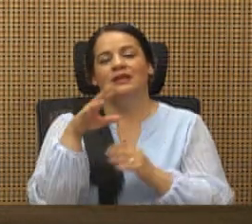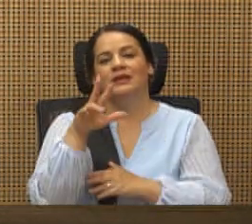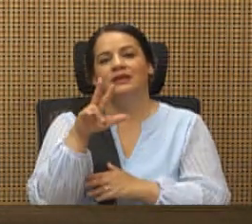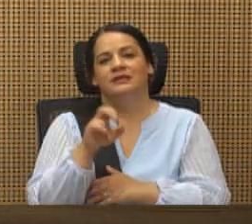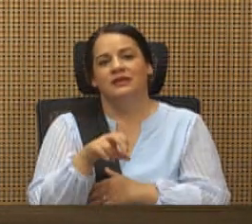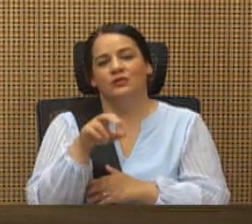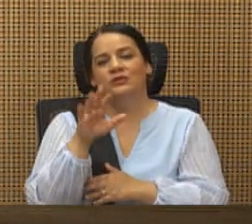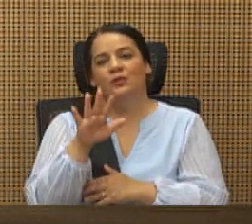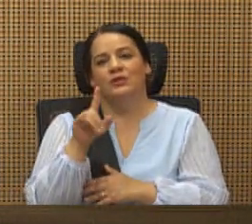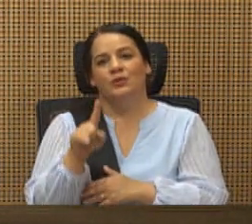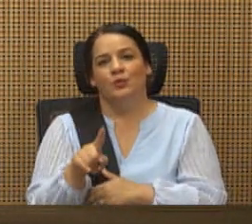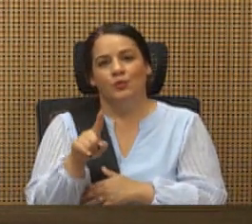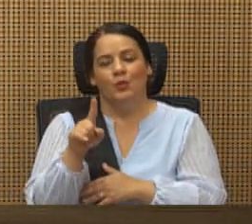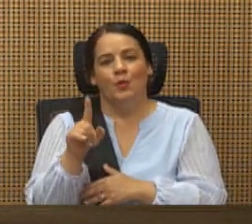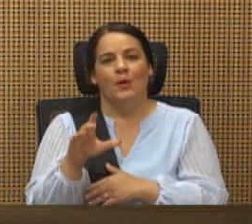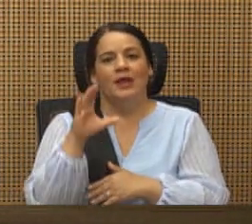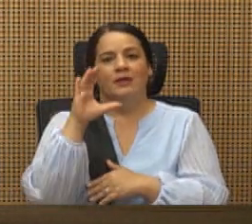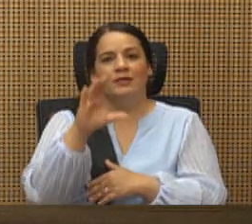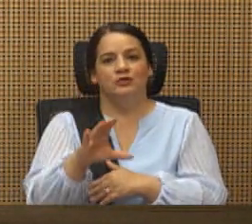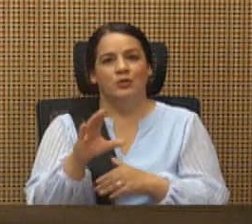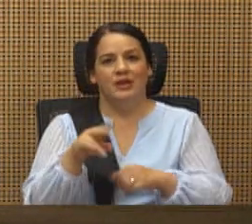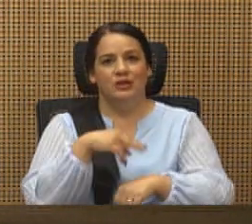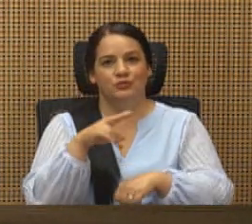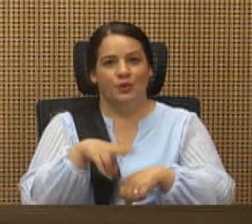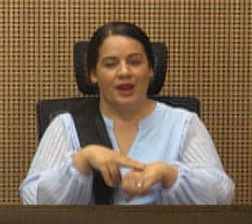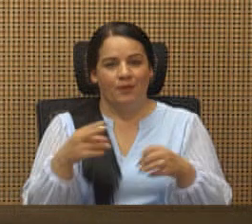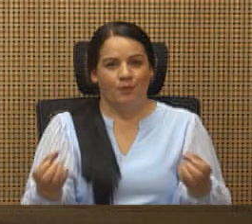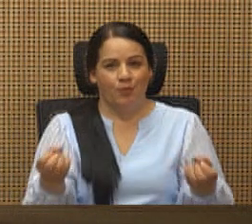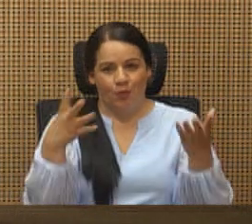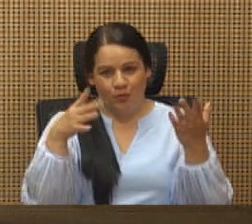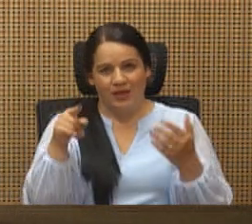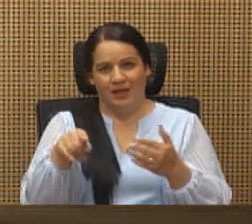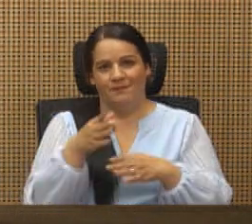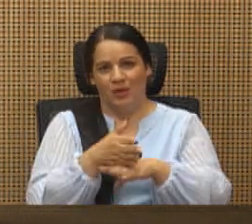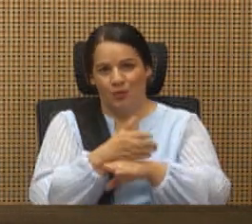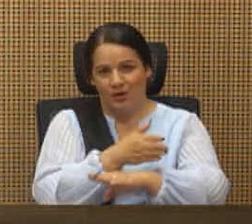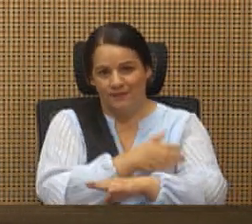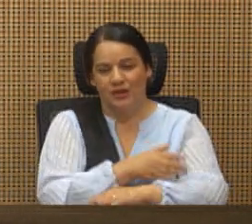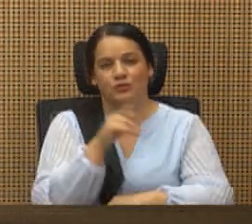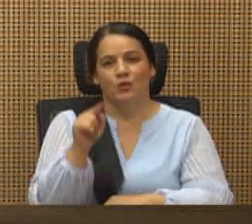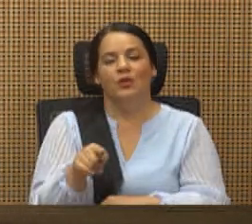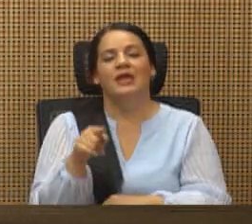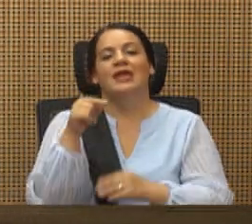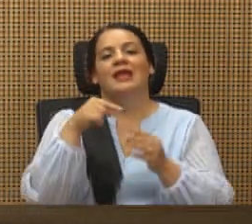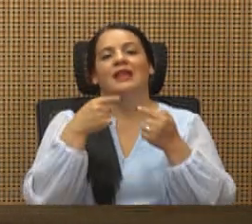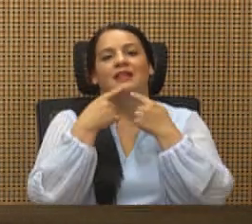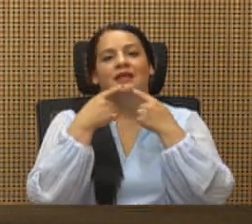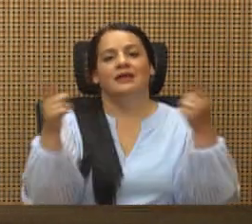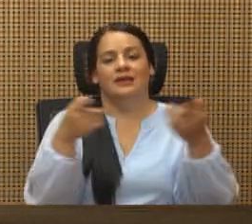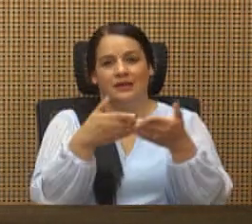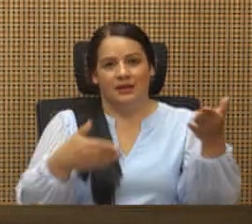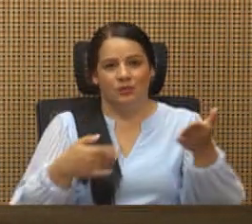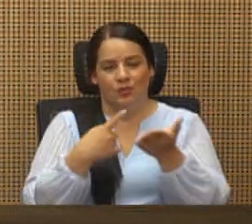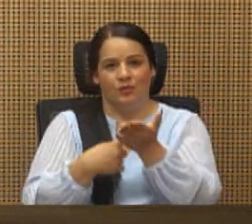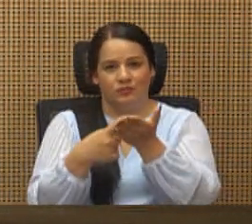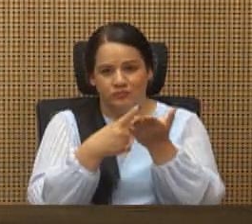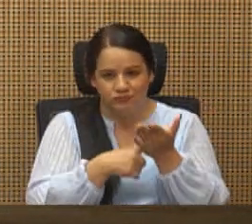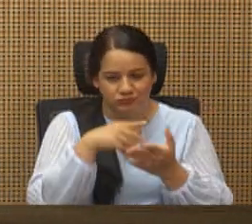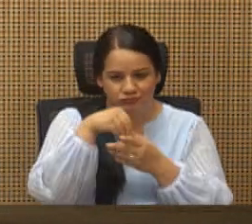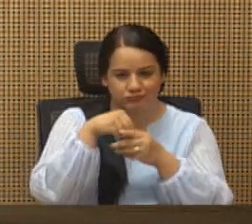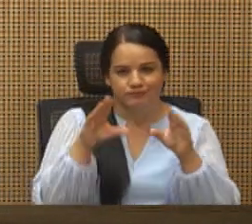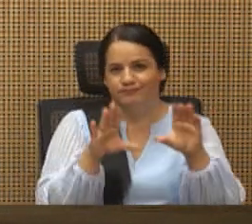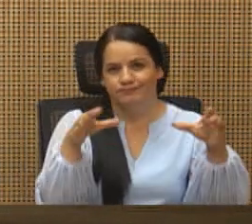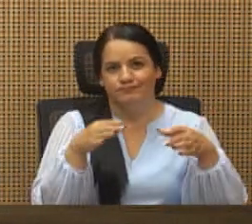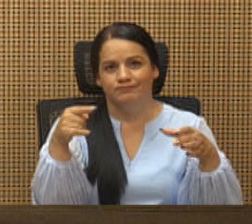Nacional de inversión pública hemos tenido justamente este decreto bastante sobre la mesa en la comisión de asuntos hacendarios